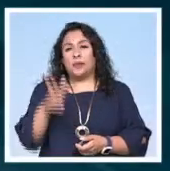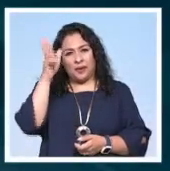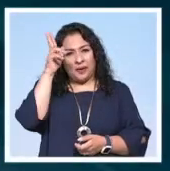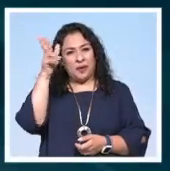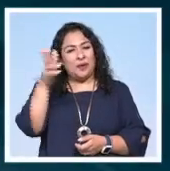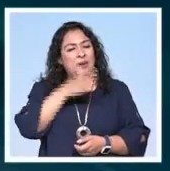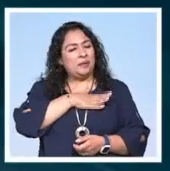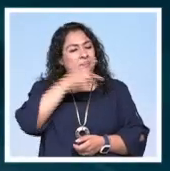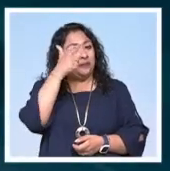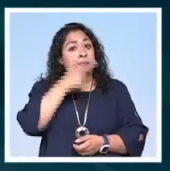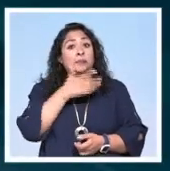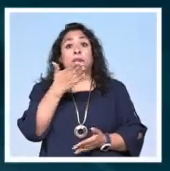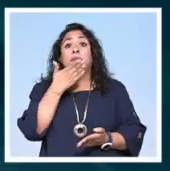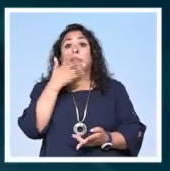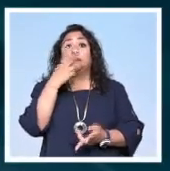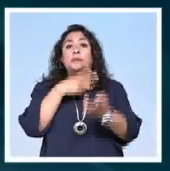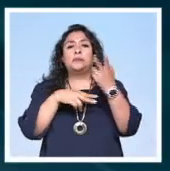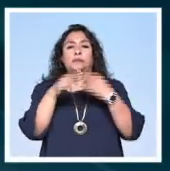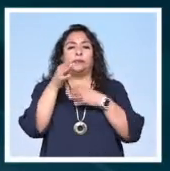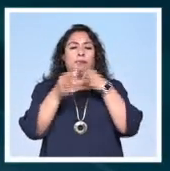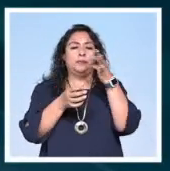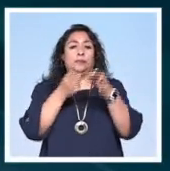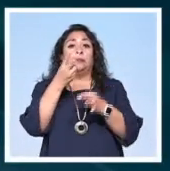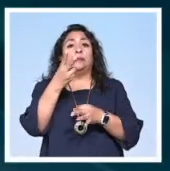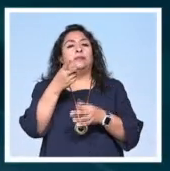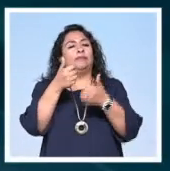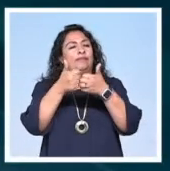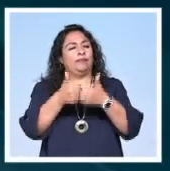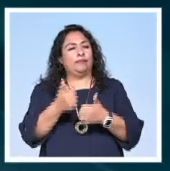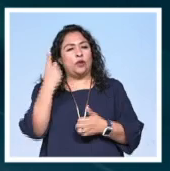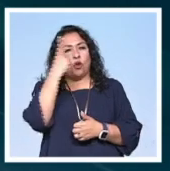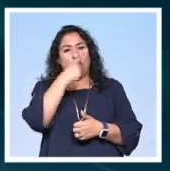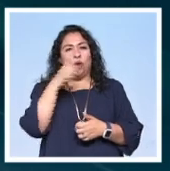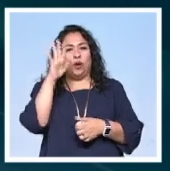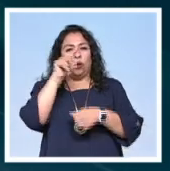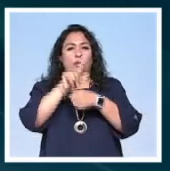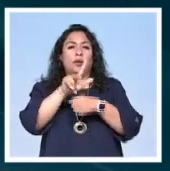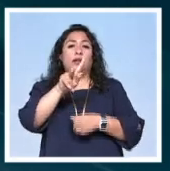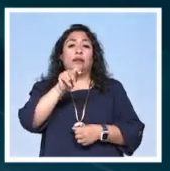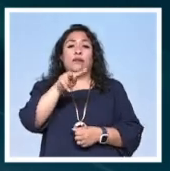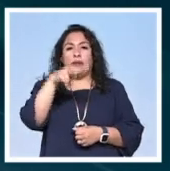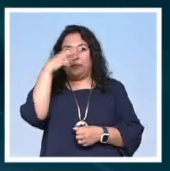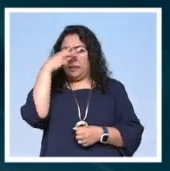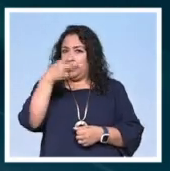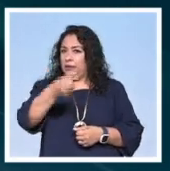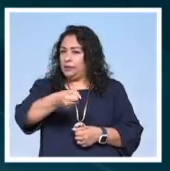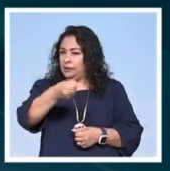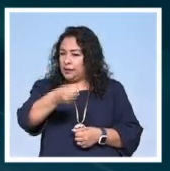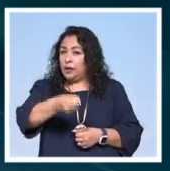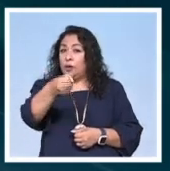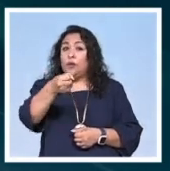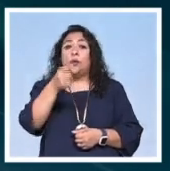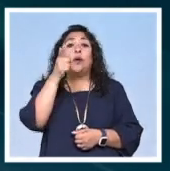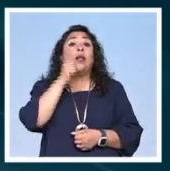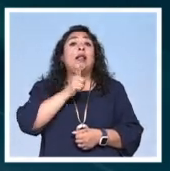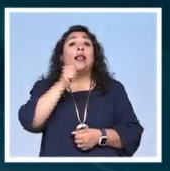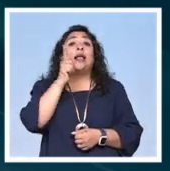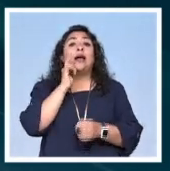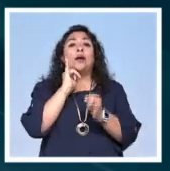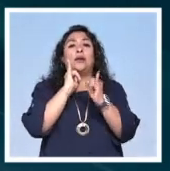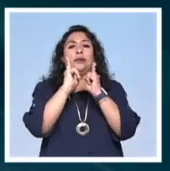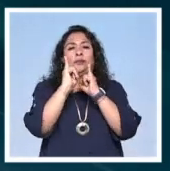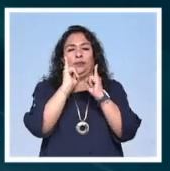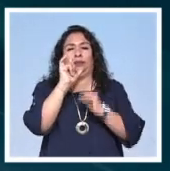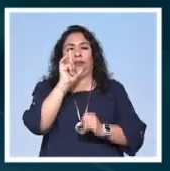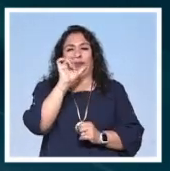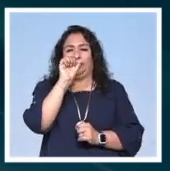Hola qué tal Muy buenas noches Bienvenidos a Noticias 22 quédense en la hora cultural de la televisión mexicana saludamos a Laura Regis en la